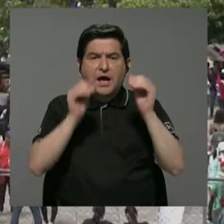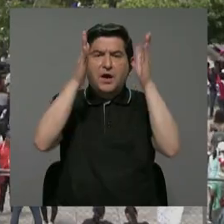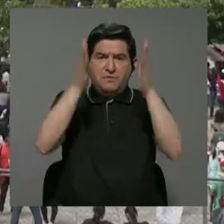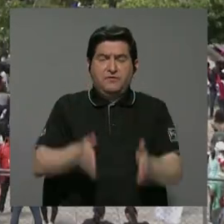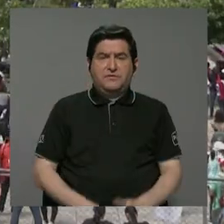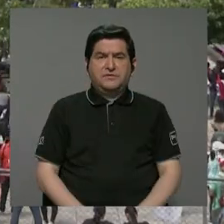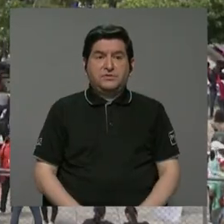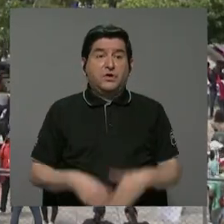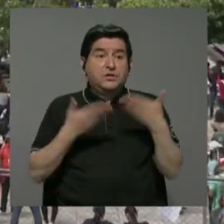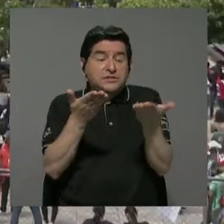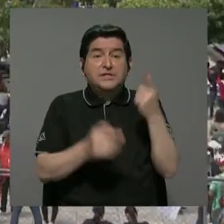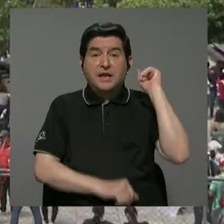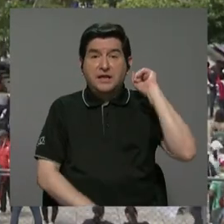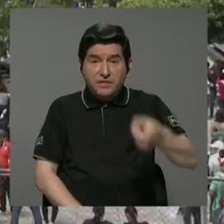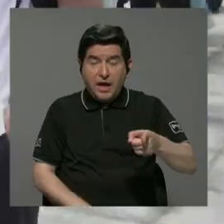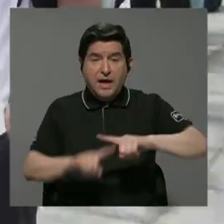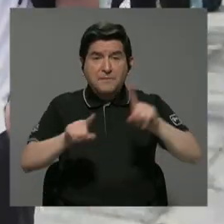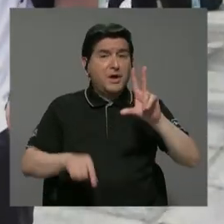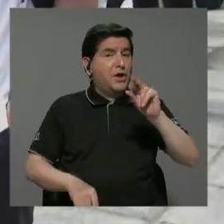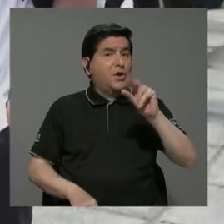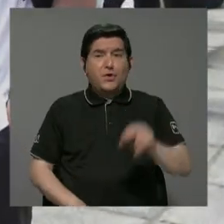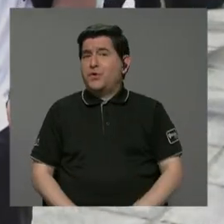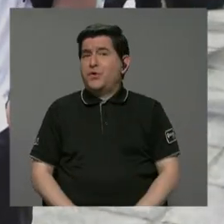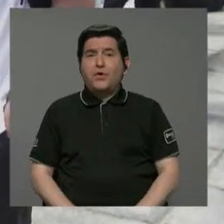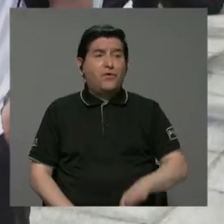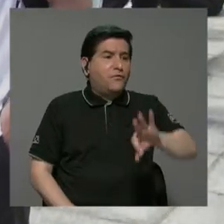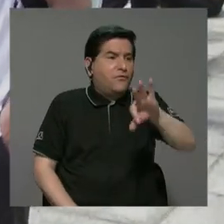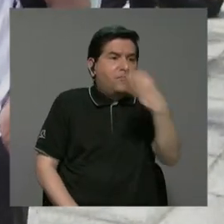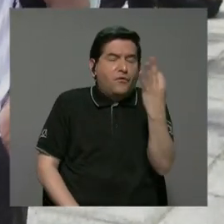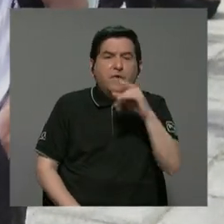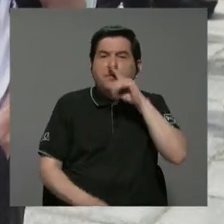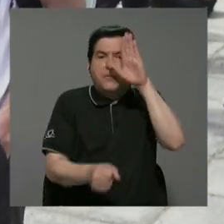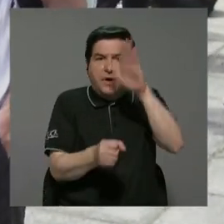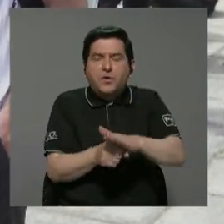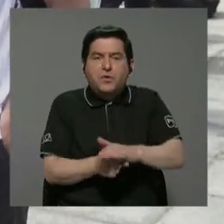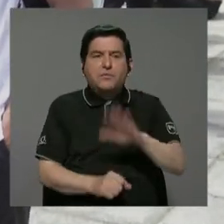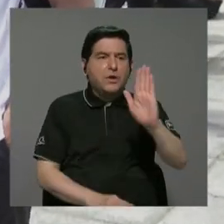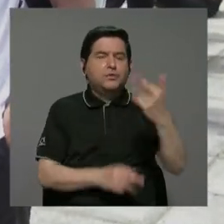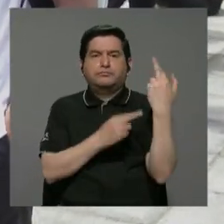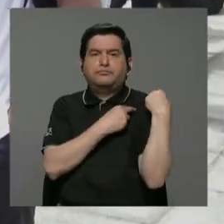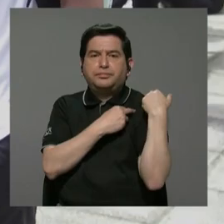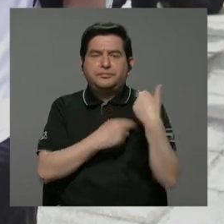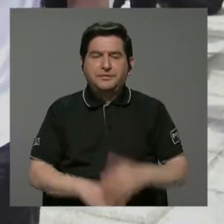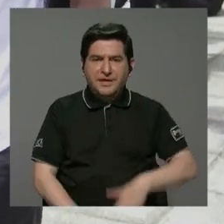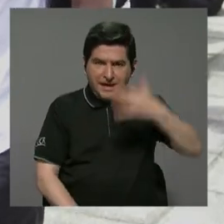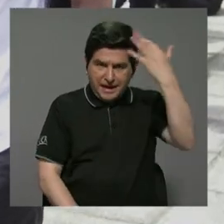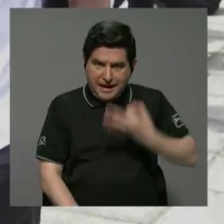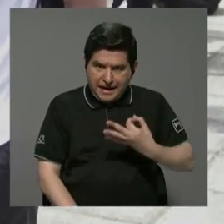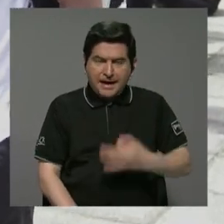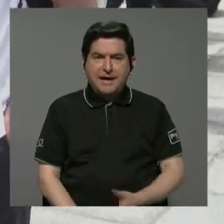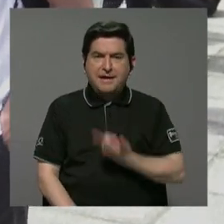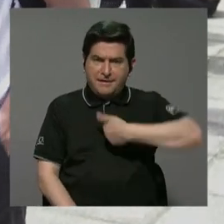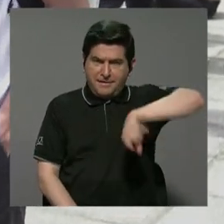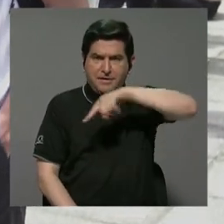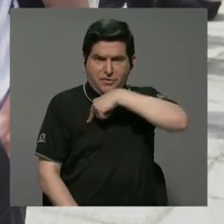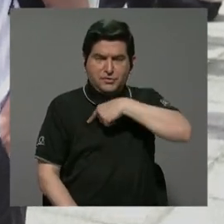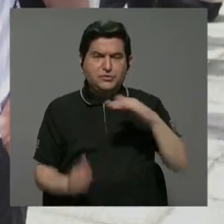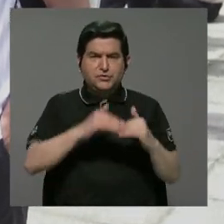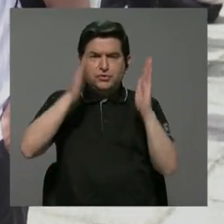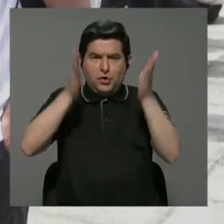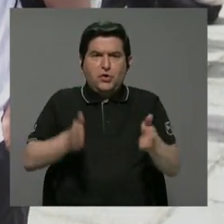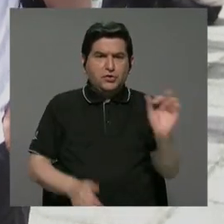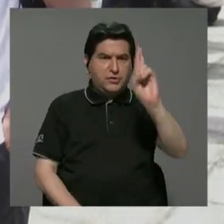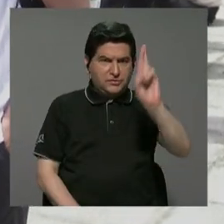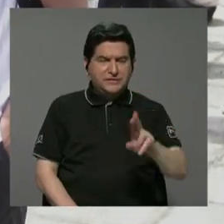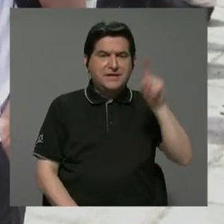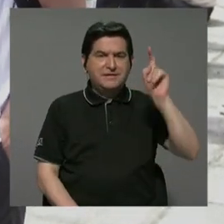están dando las obligaciones, pero no se les están dando los medios para cumplir esas obligaciones. y creemos que nosotros como ciudadanos de Costa